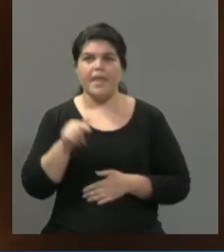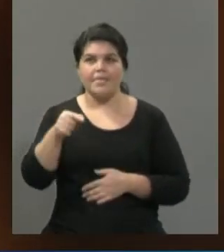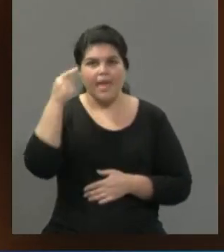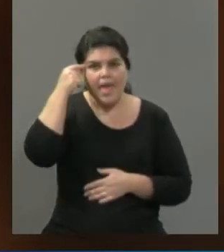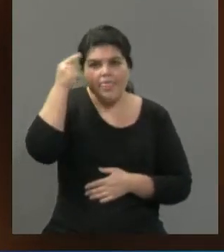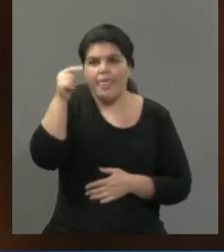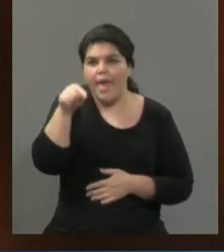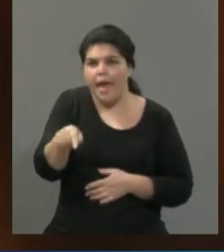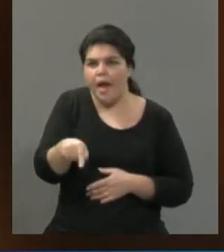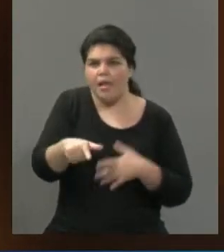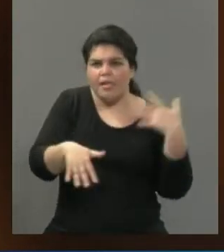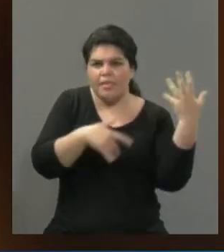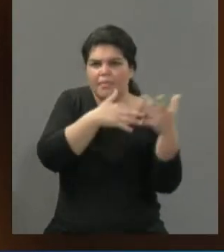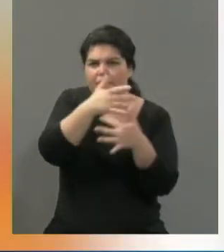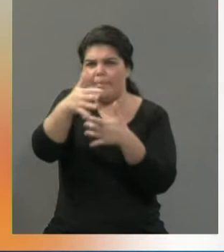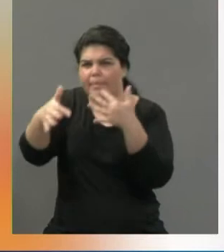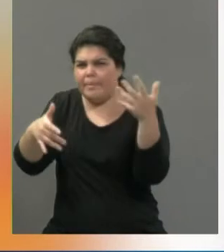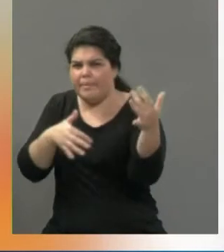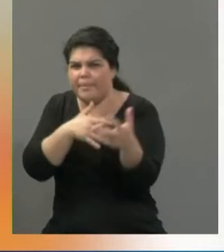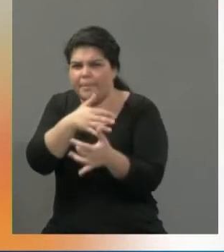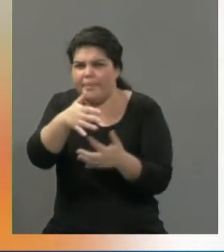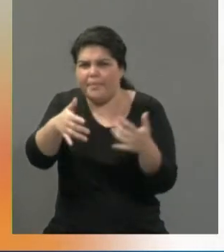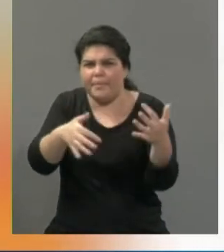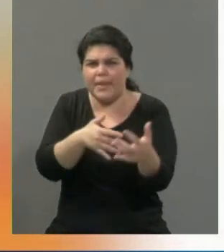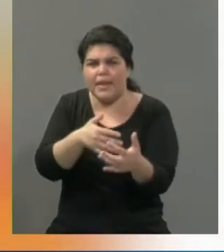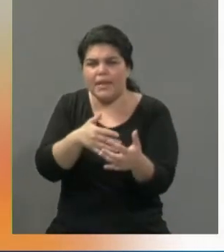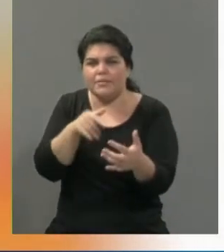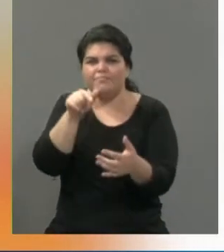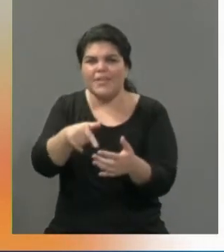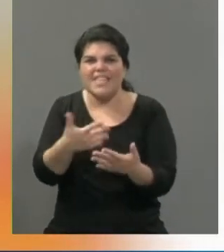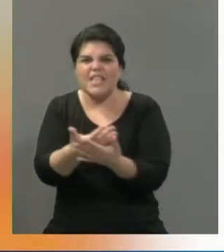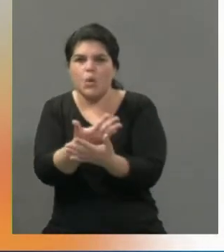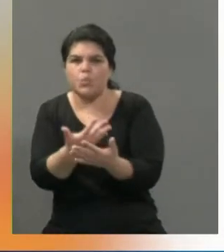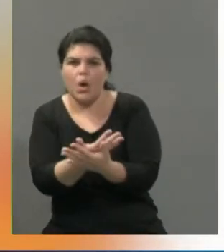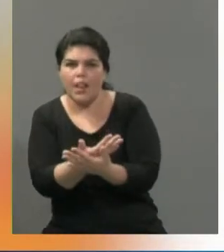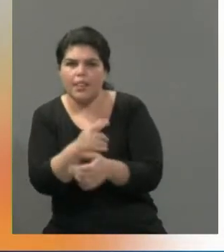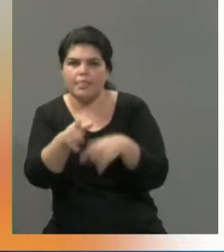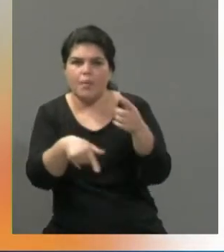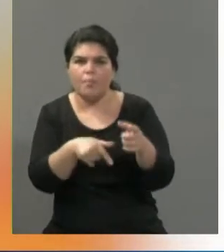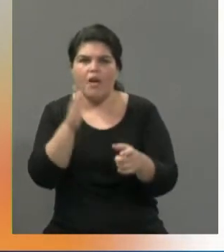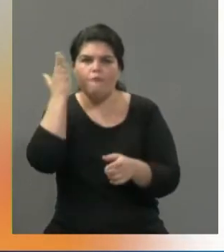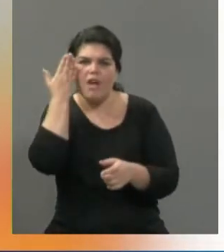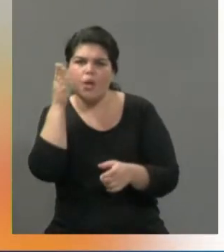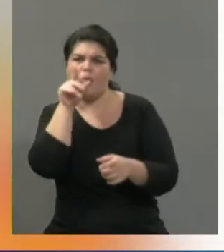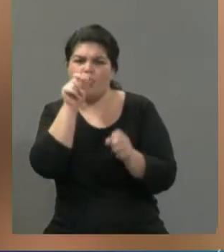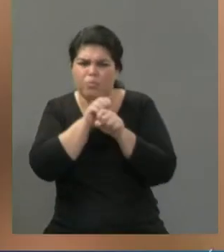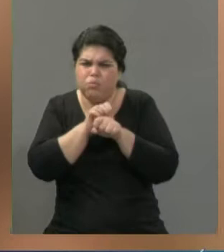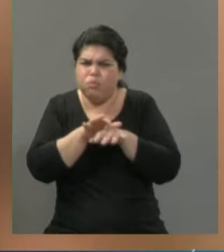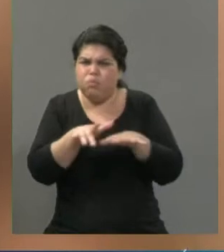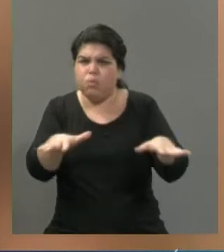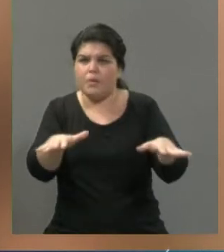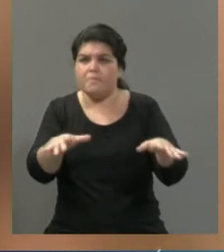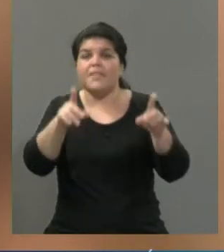hipótesis del escándalo sexual se fue alimentando y fogoneando en redes sociales. ¿Y qué lugar cumplen las redes